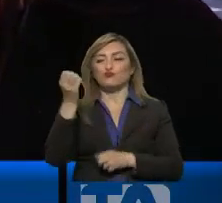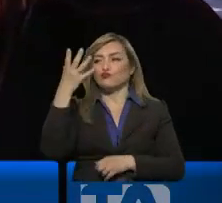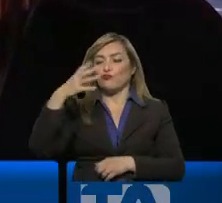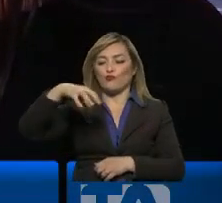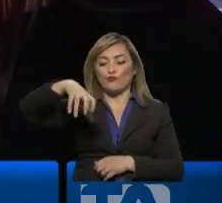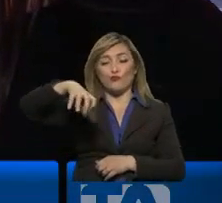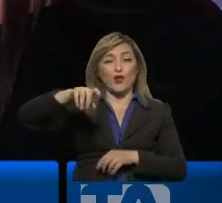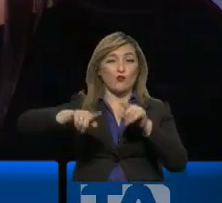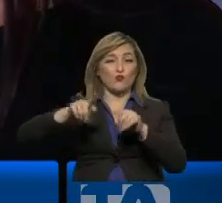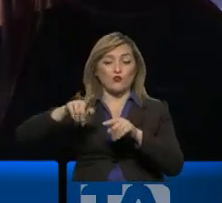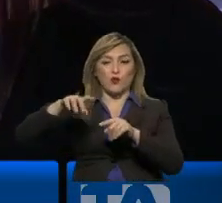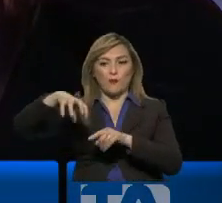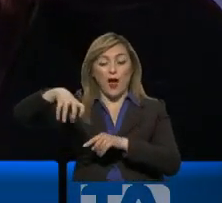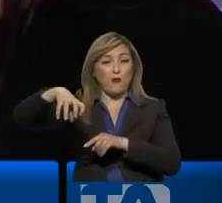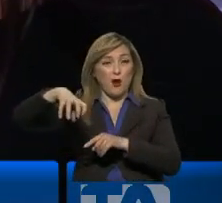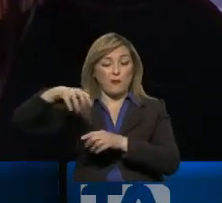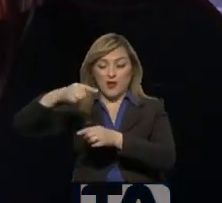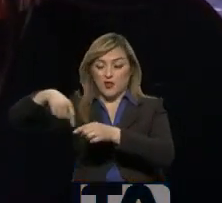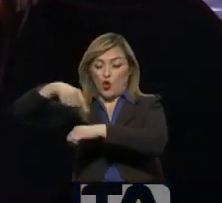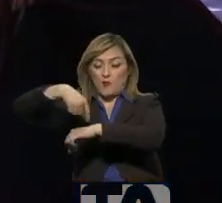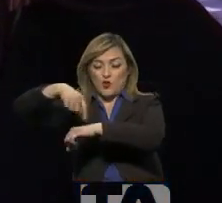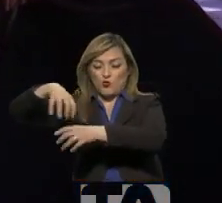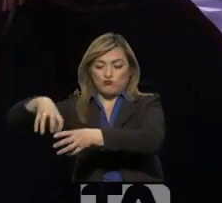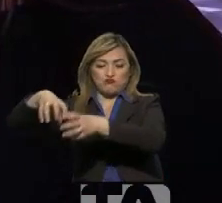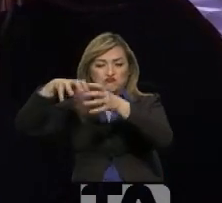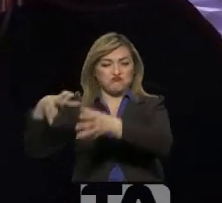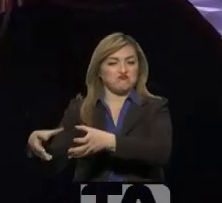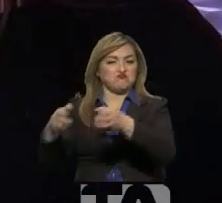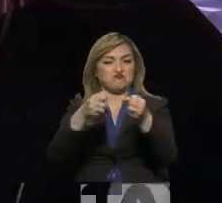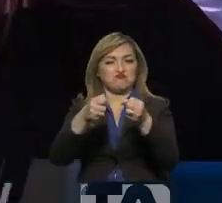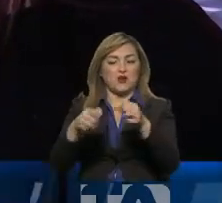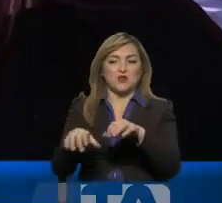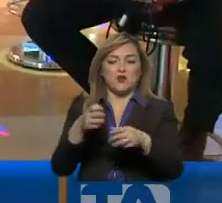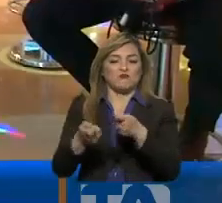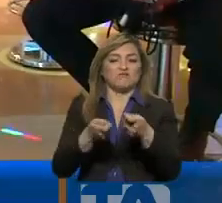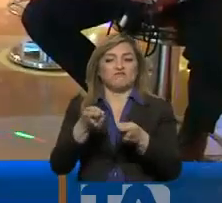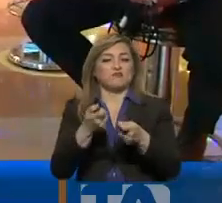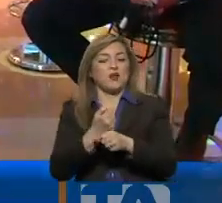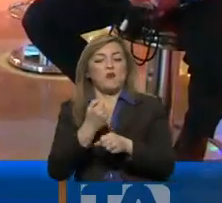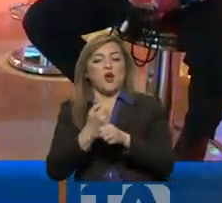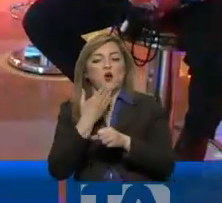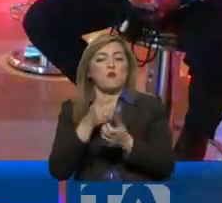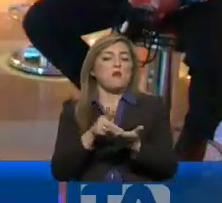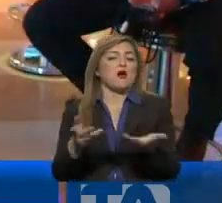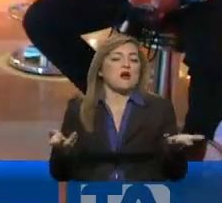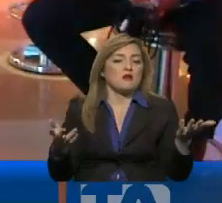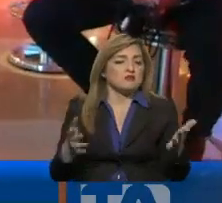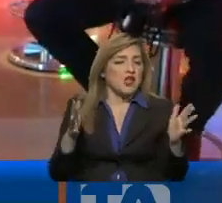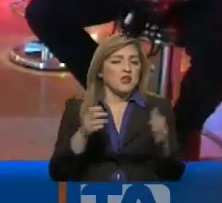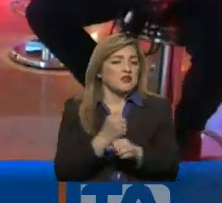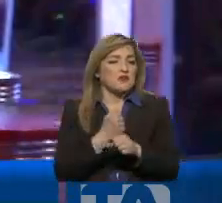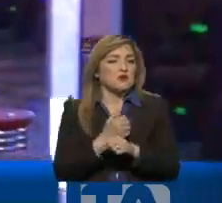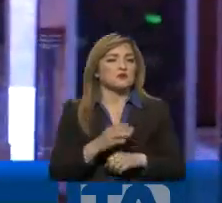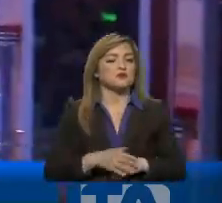agua. A muchos les quitaron los medidores. Y si no generan actividad comercial, ¿cómo pueden pagar? De su parte, la representante de las